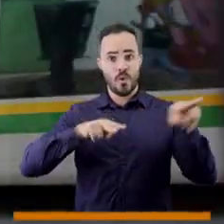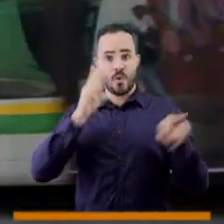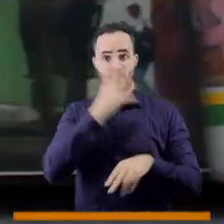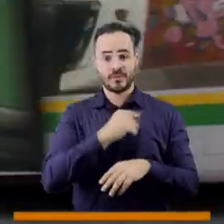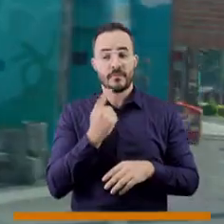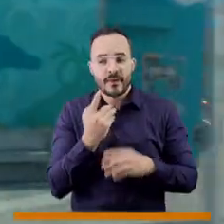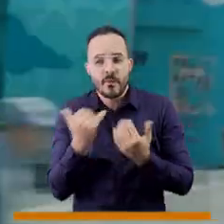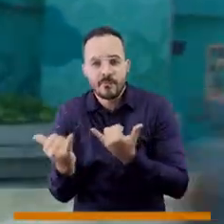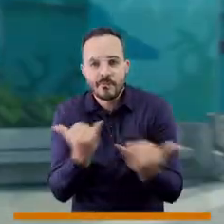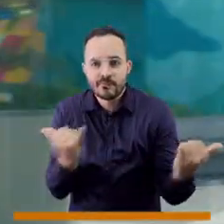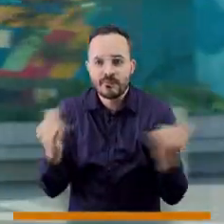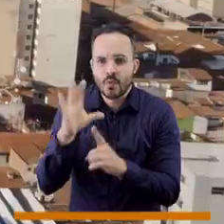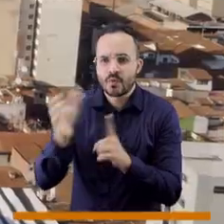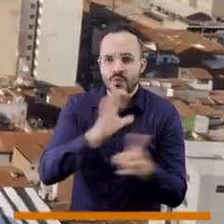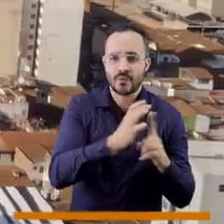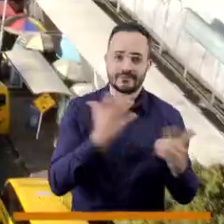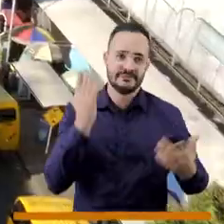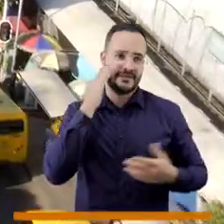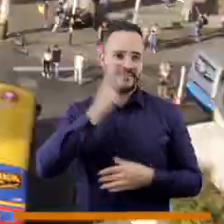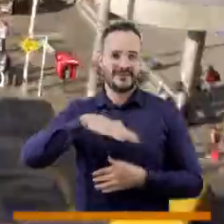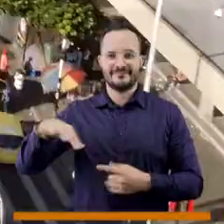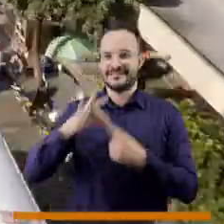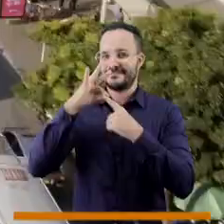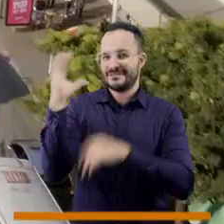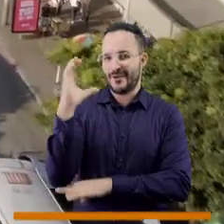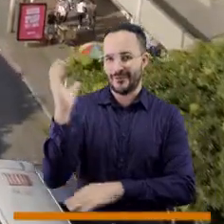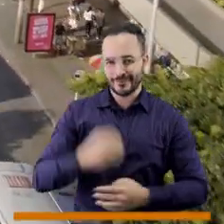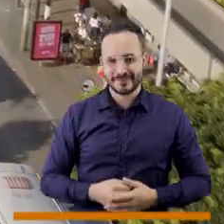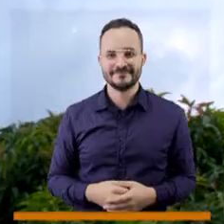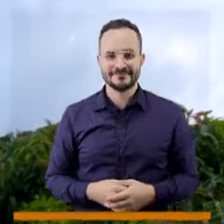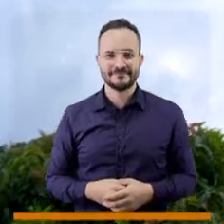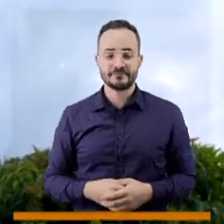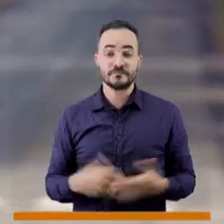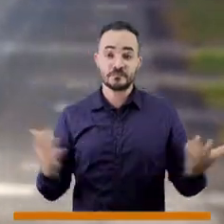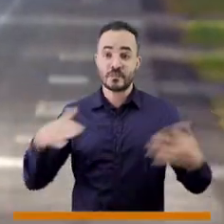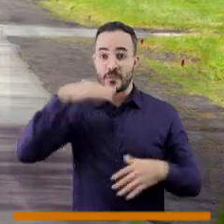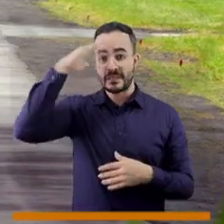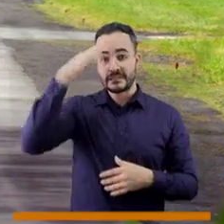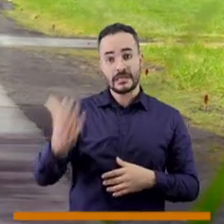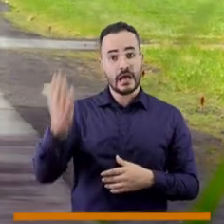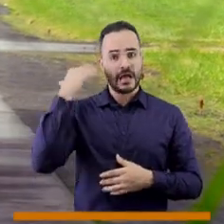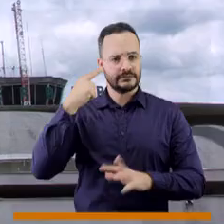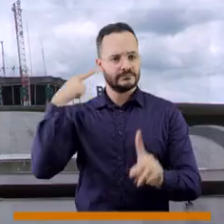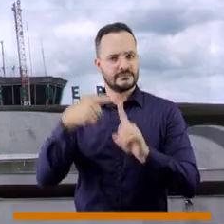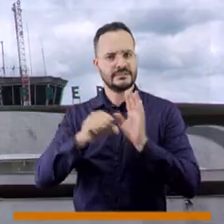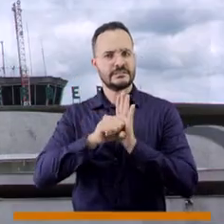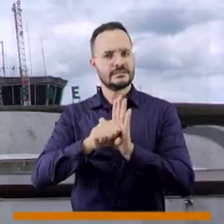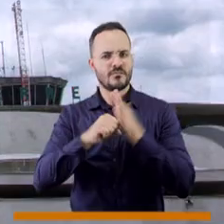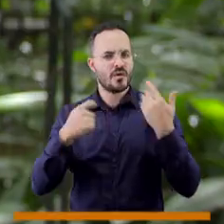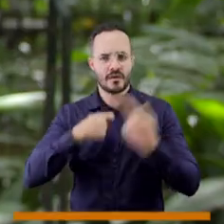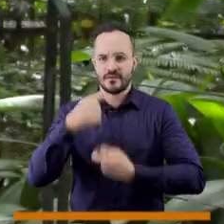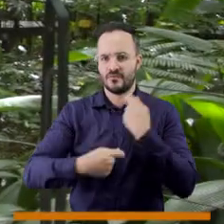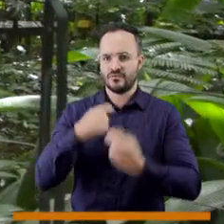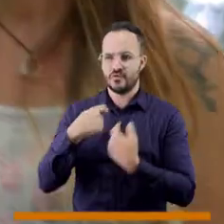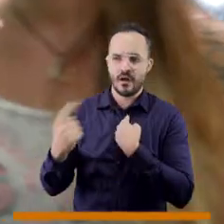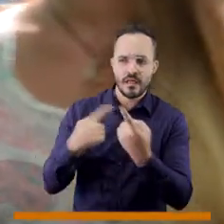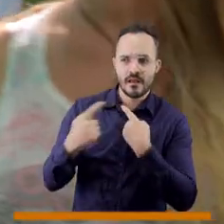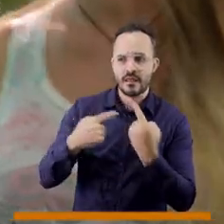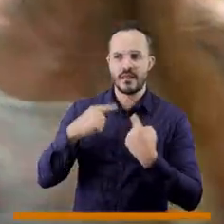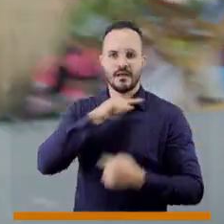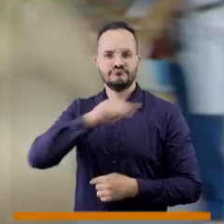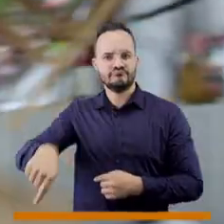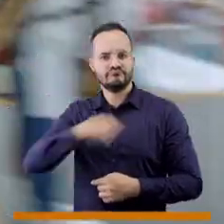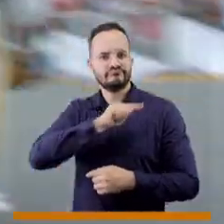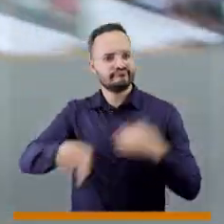por supuesto, hacen de Antioquia uno de los destinos mágicos de Colombia. Medellín se proyectaba como un turismo de